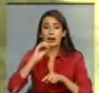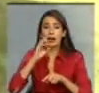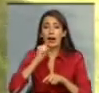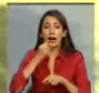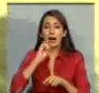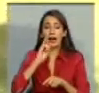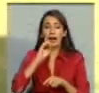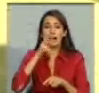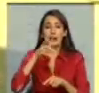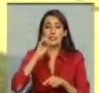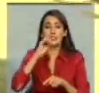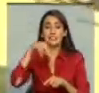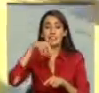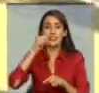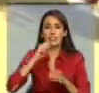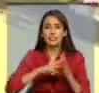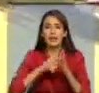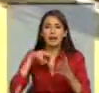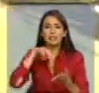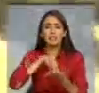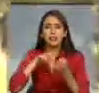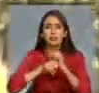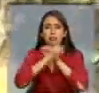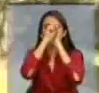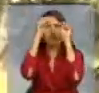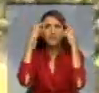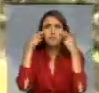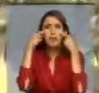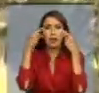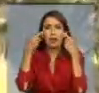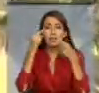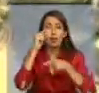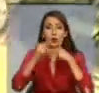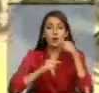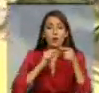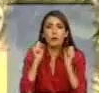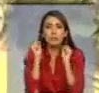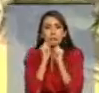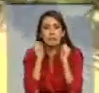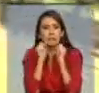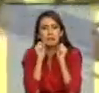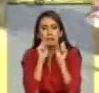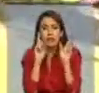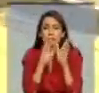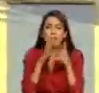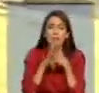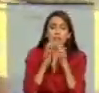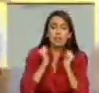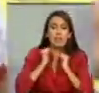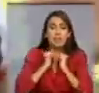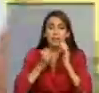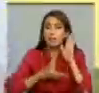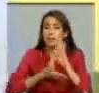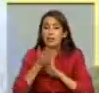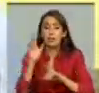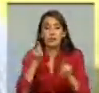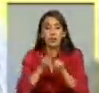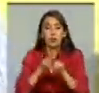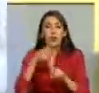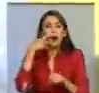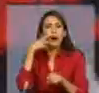de mañanita para trabajar. Y está cuando está chichaita, frío, helado, tiritando, se sale a trabajar. El hombre